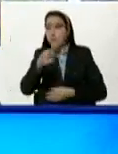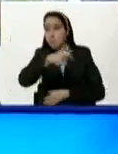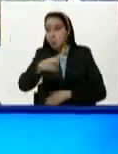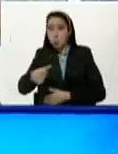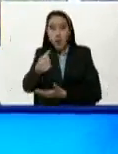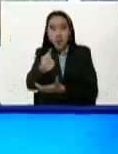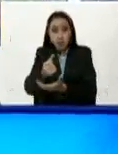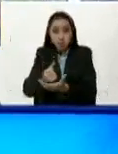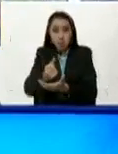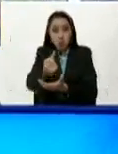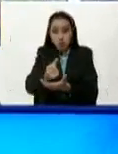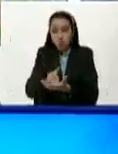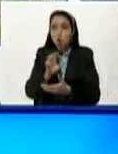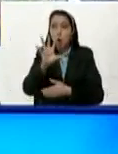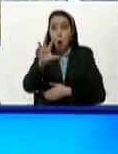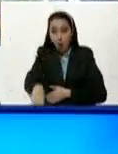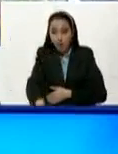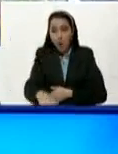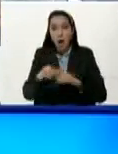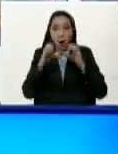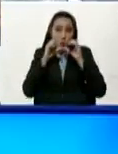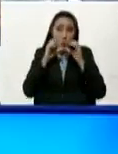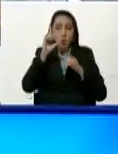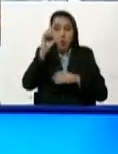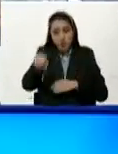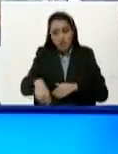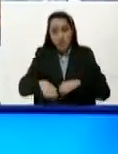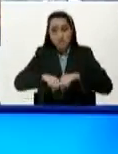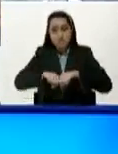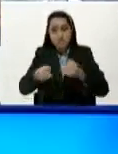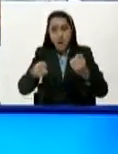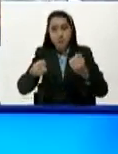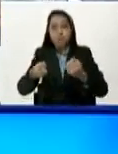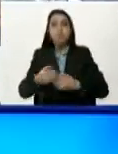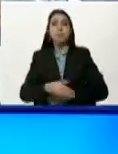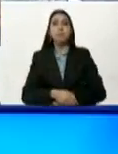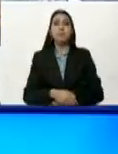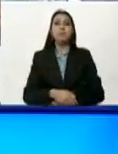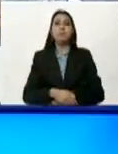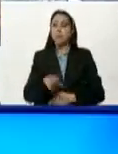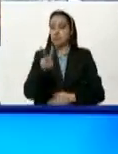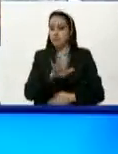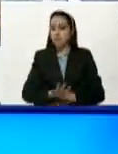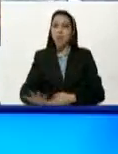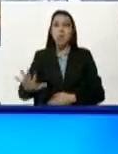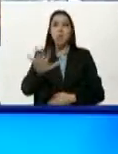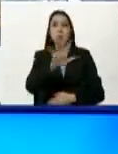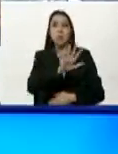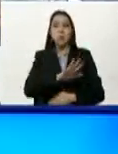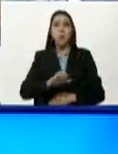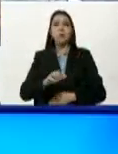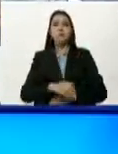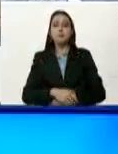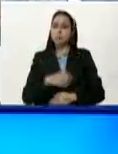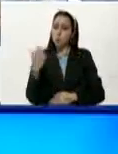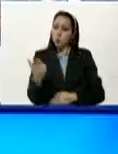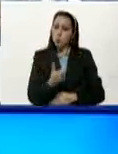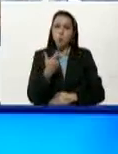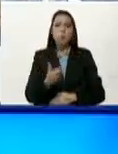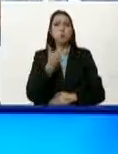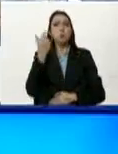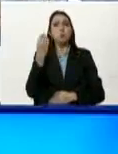y hamburguesa a lo largo y ancho del país muy buscado